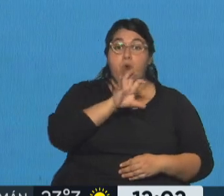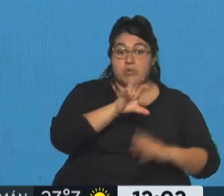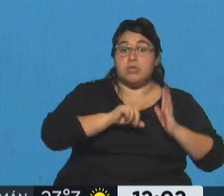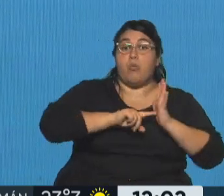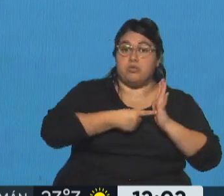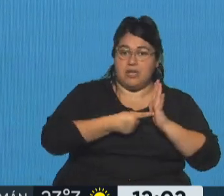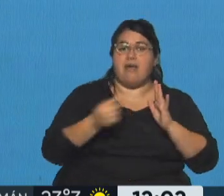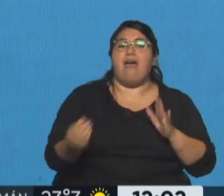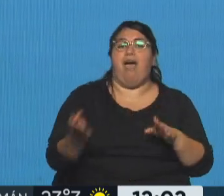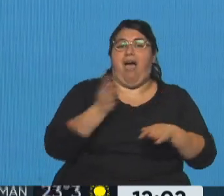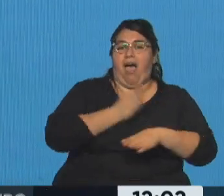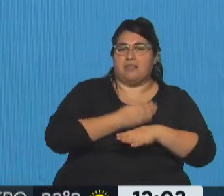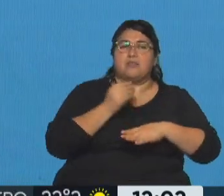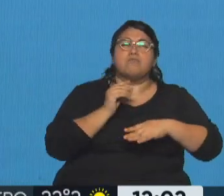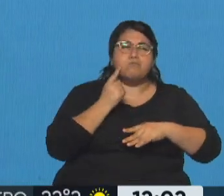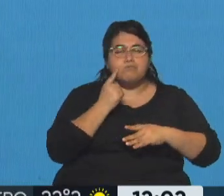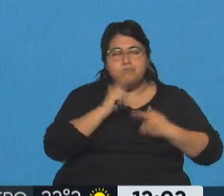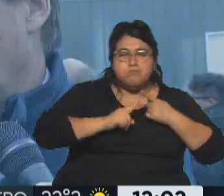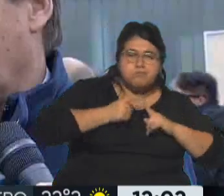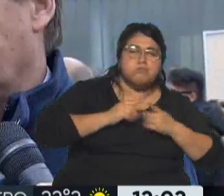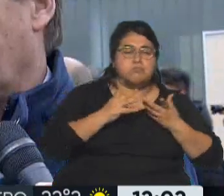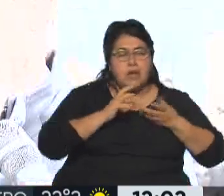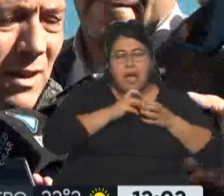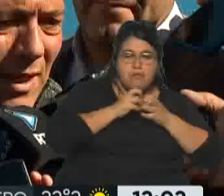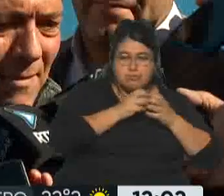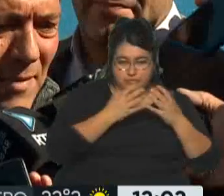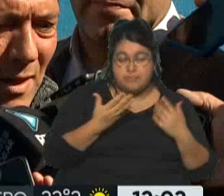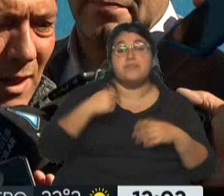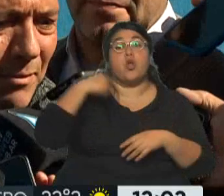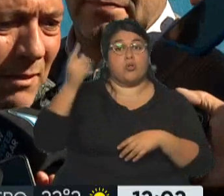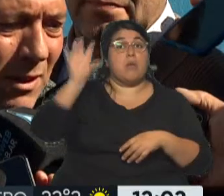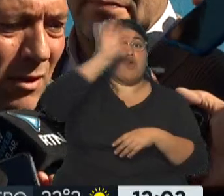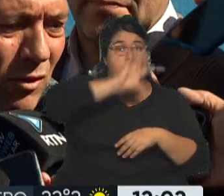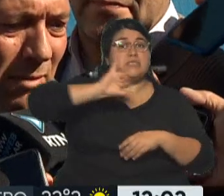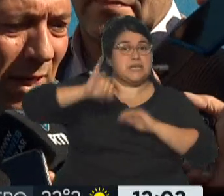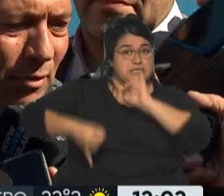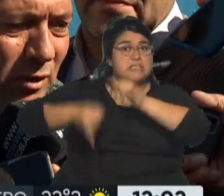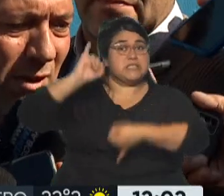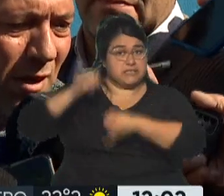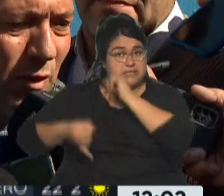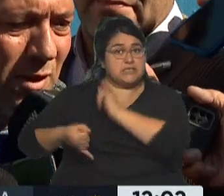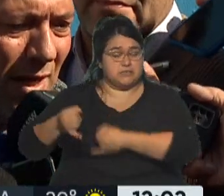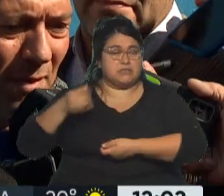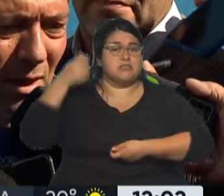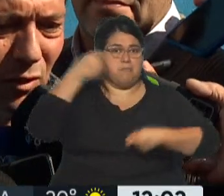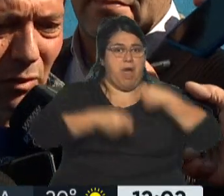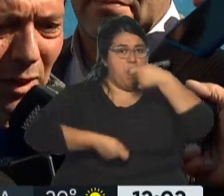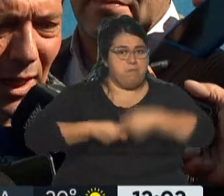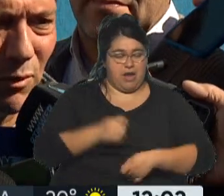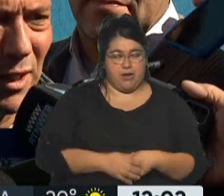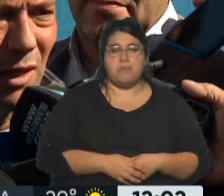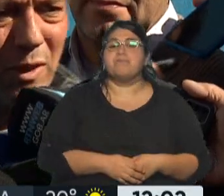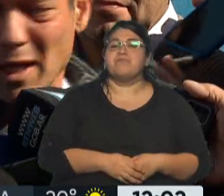adelantaron lo están analizando hay otras provincias que sí ratificaron el pago de estos 60 mil pesos rápidamente